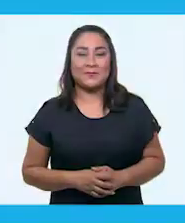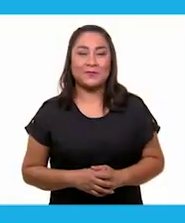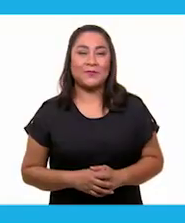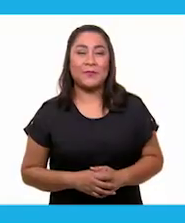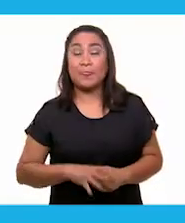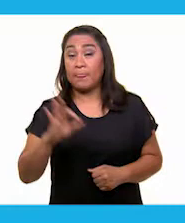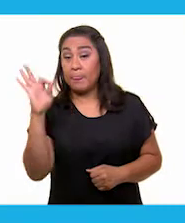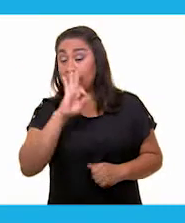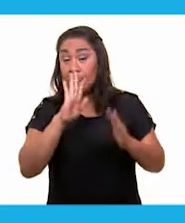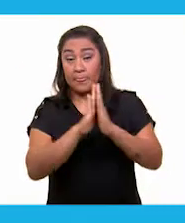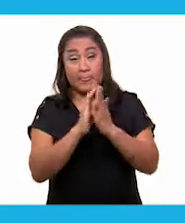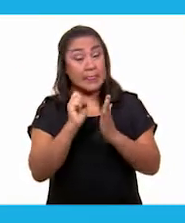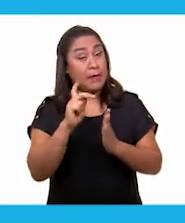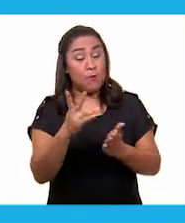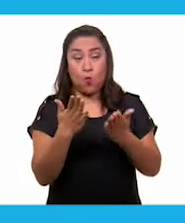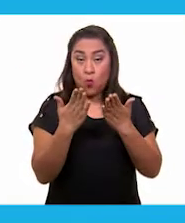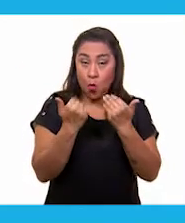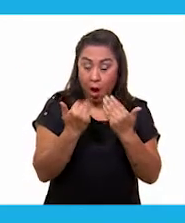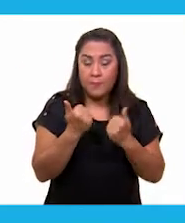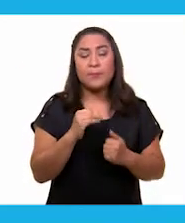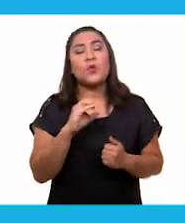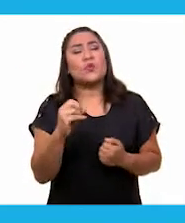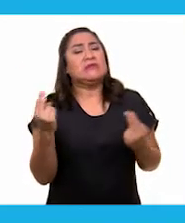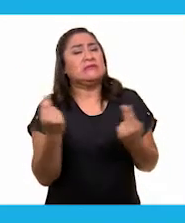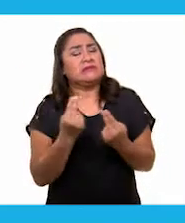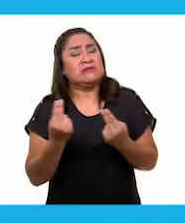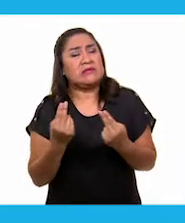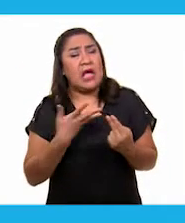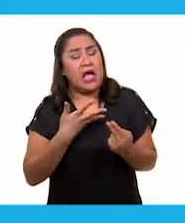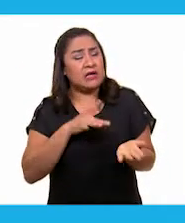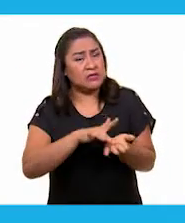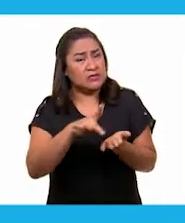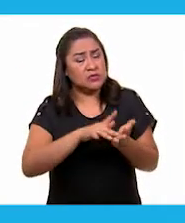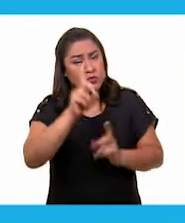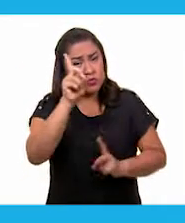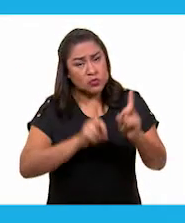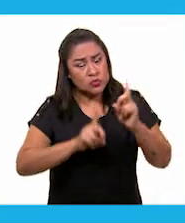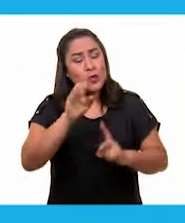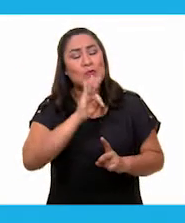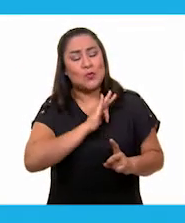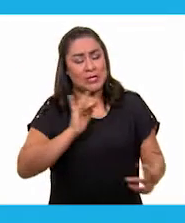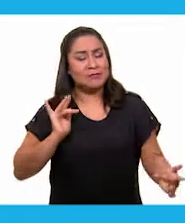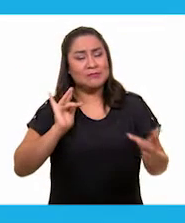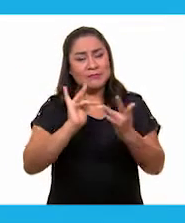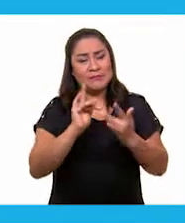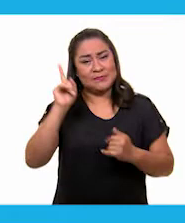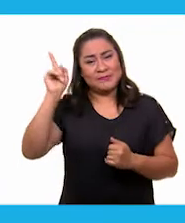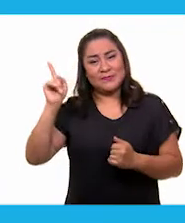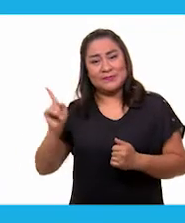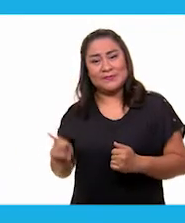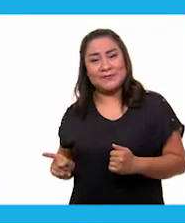Si no tienes tus libros de texto o necesitas ayuda para resolver tus dudas, contáctanos.